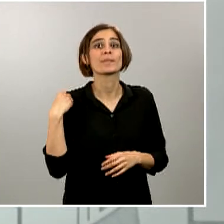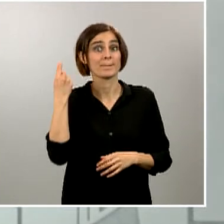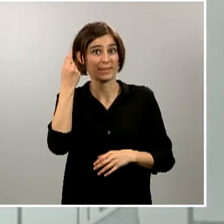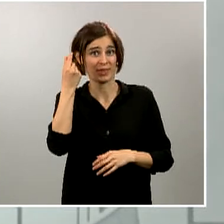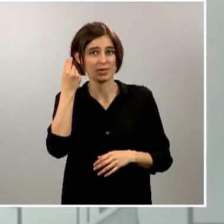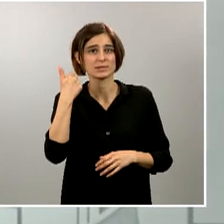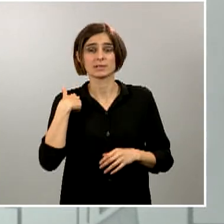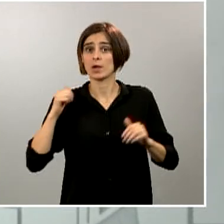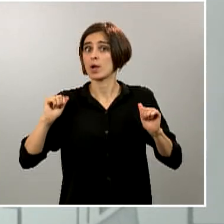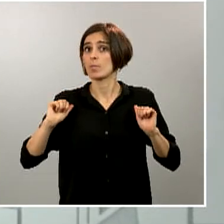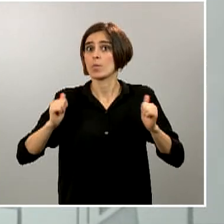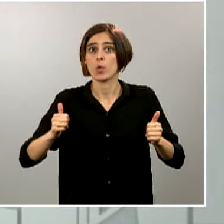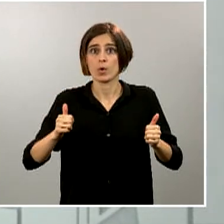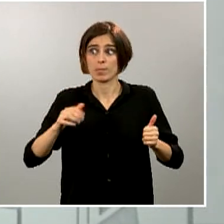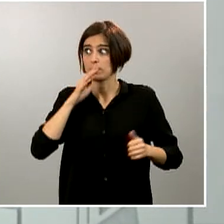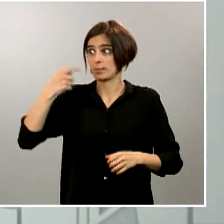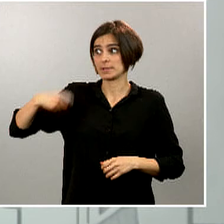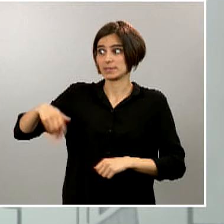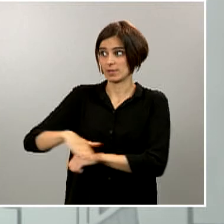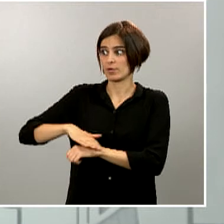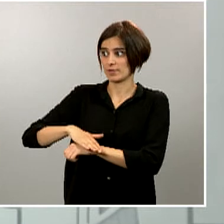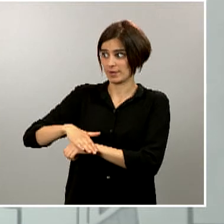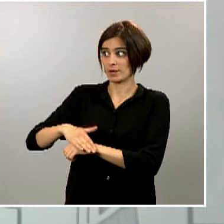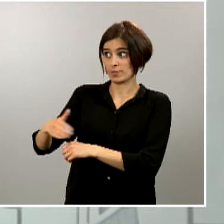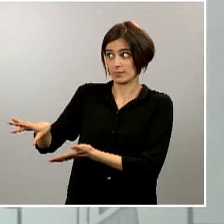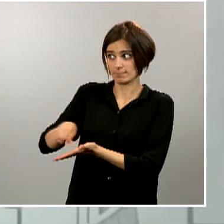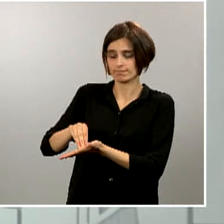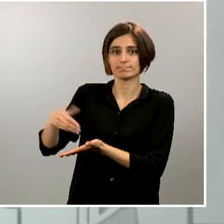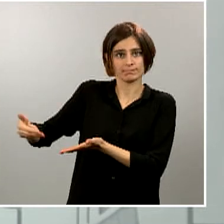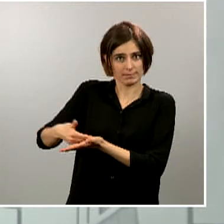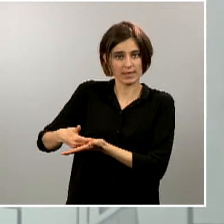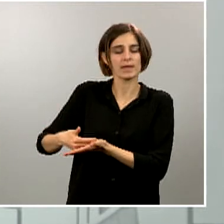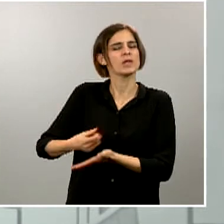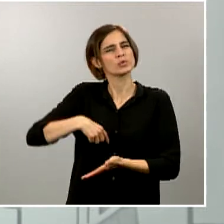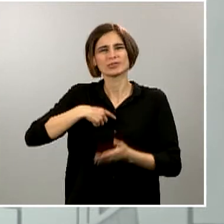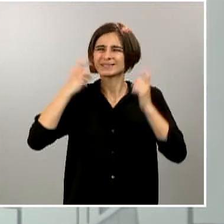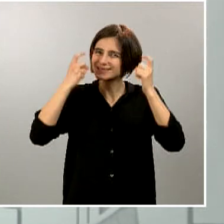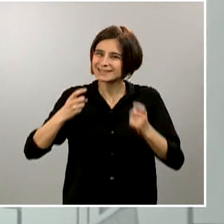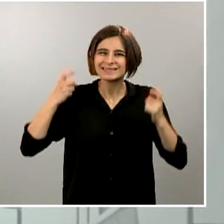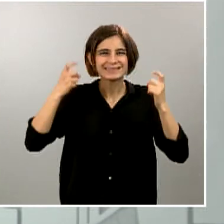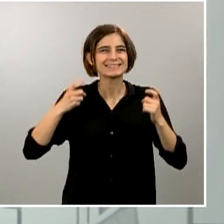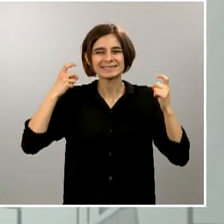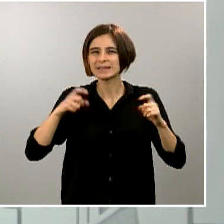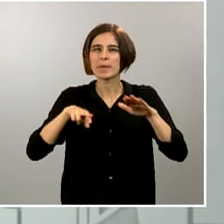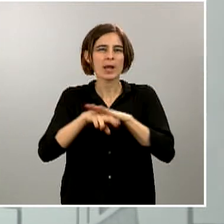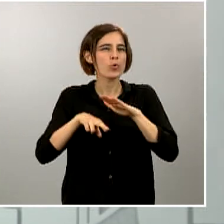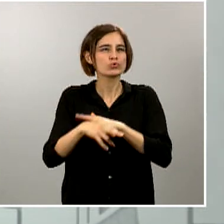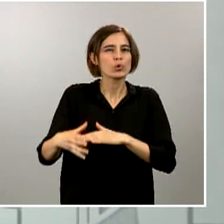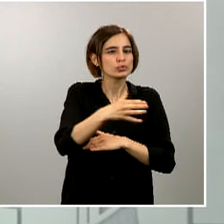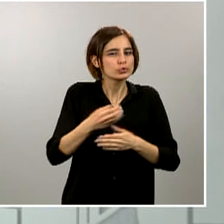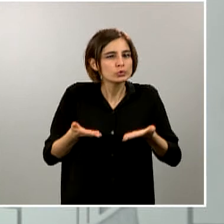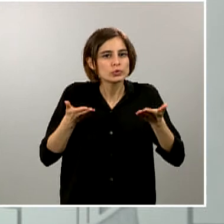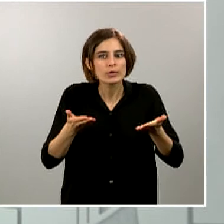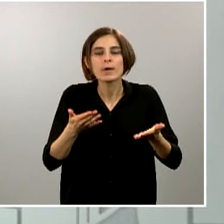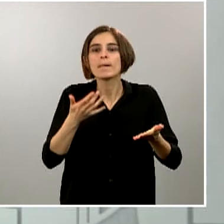presidente del Gobierno, hecho mucho hincapié y puesto todos los medios para evitar que nadie quiera beneficiarse de